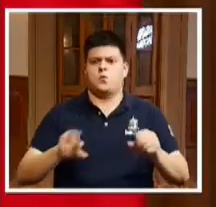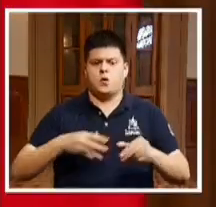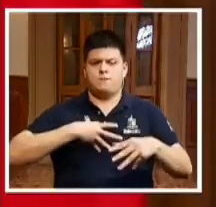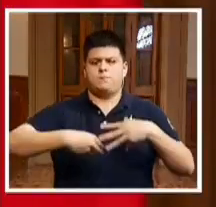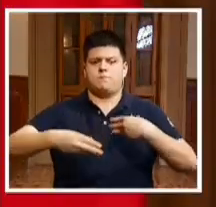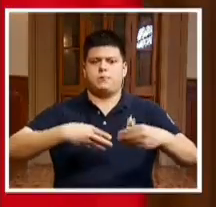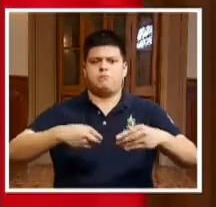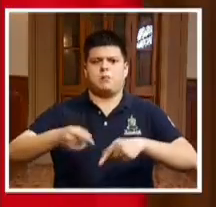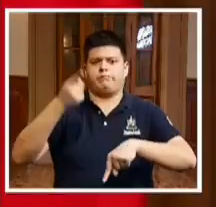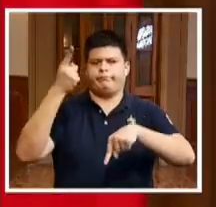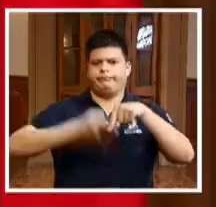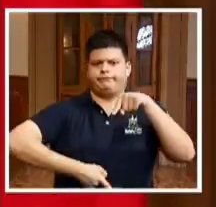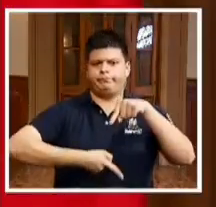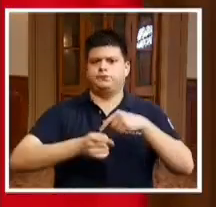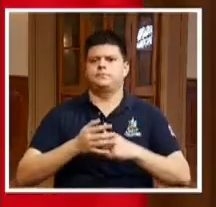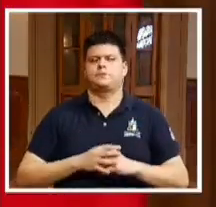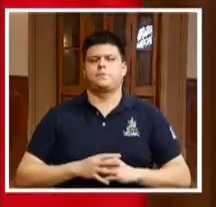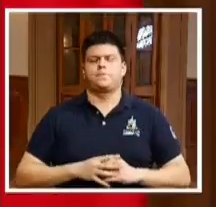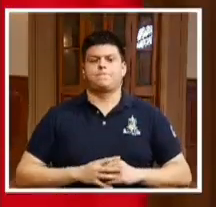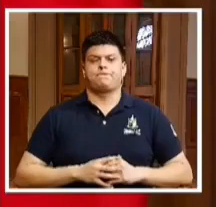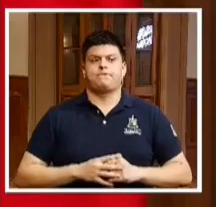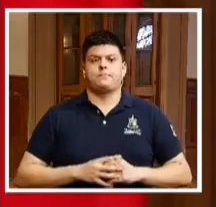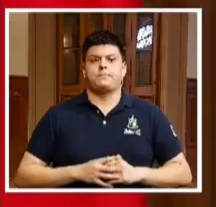de transmisión.